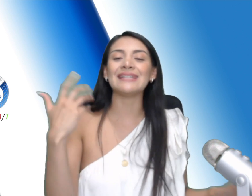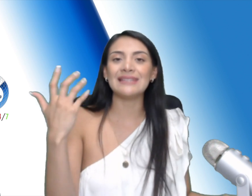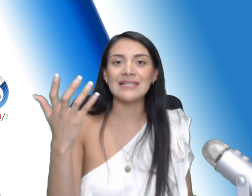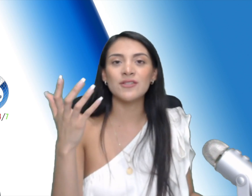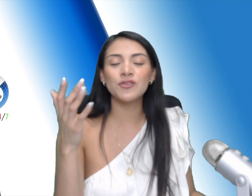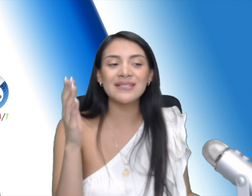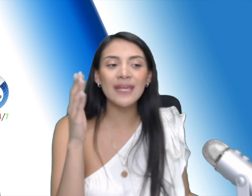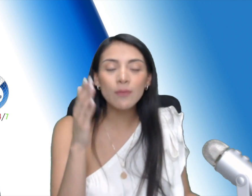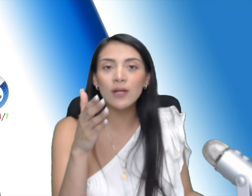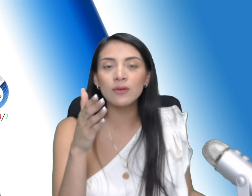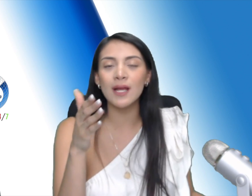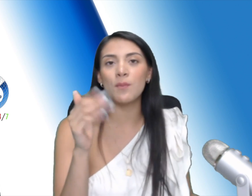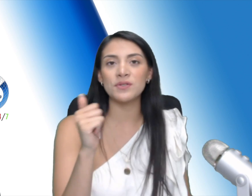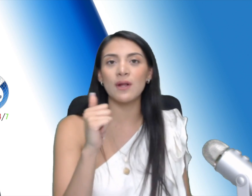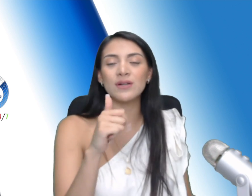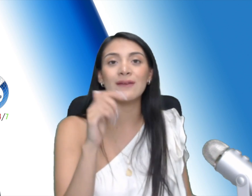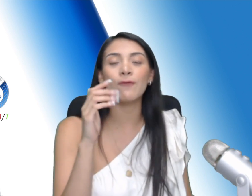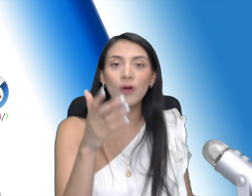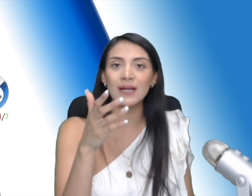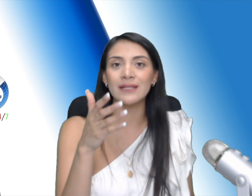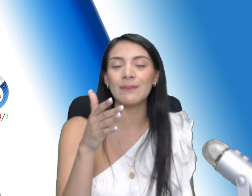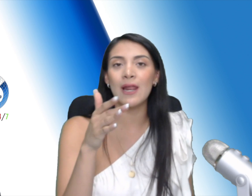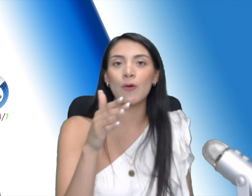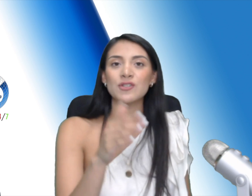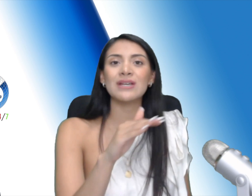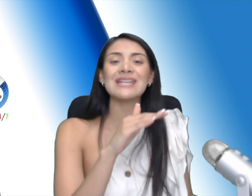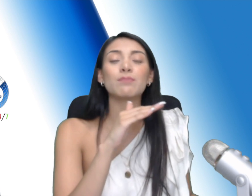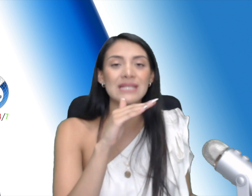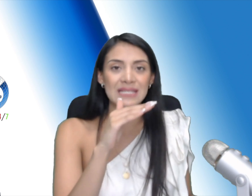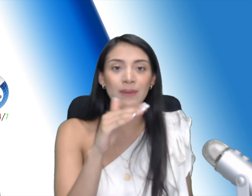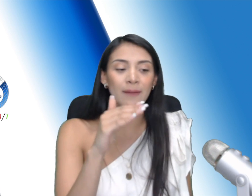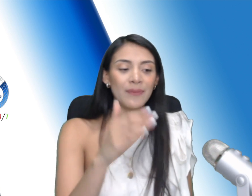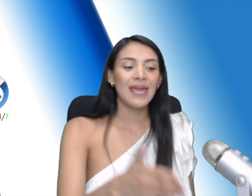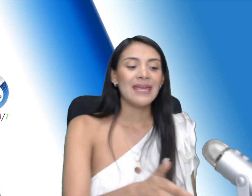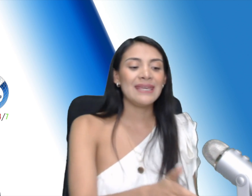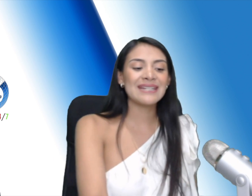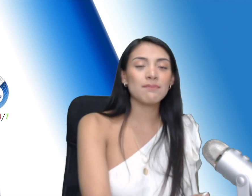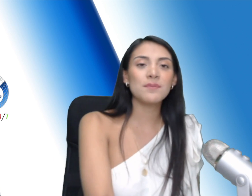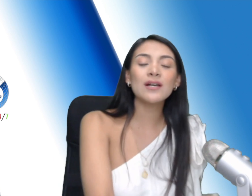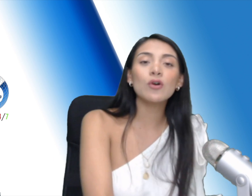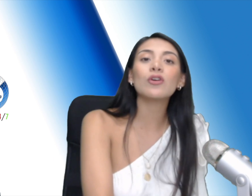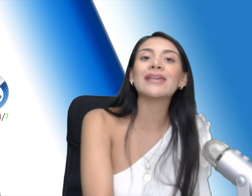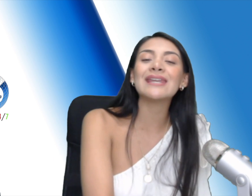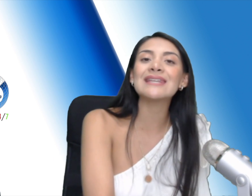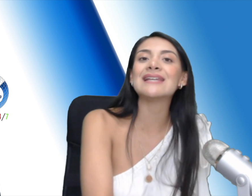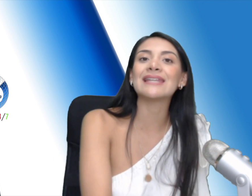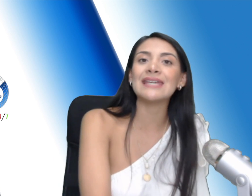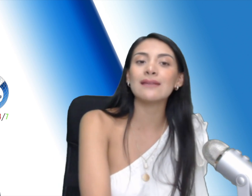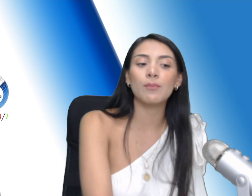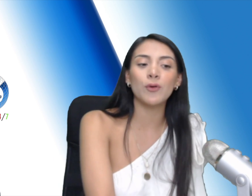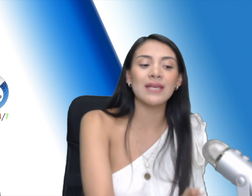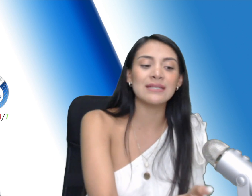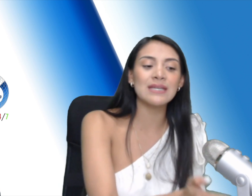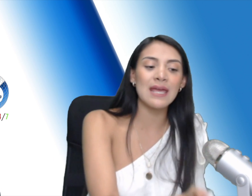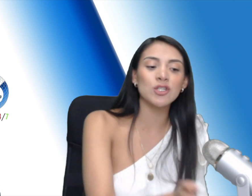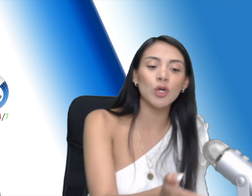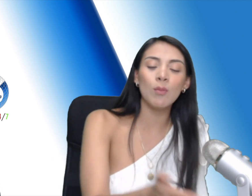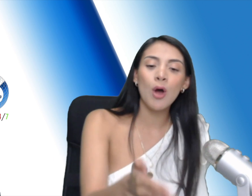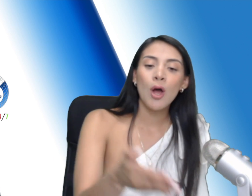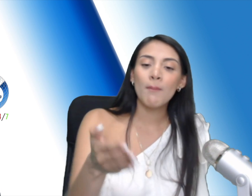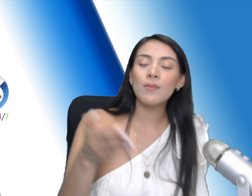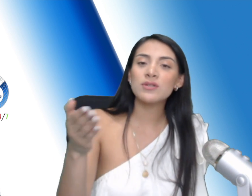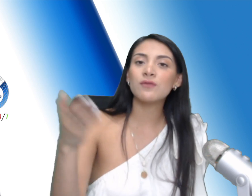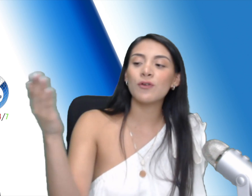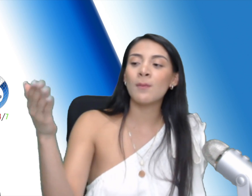es la tendencia Entonces qué bueno que López Obrador se enfoque en el tema de la educación que es principal y que se empieza a corregir desde el kinder Porque así es